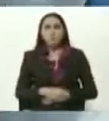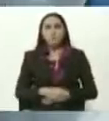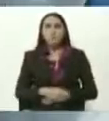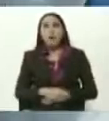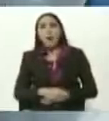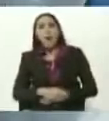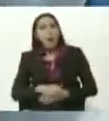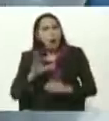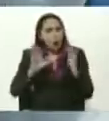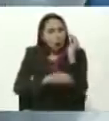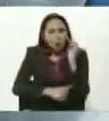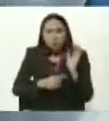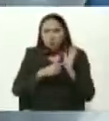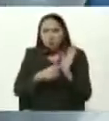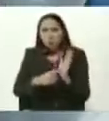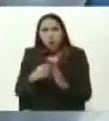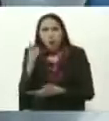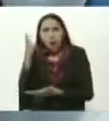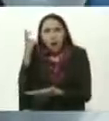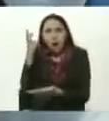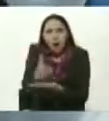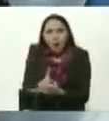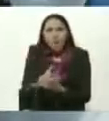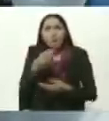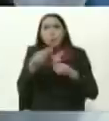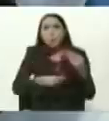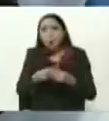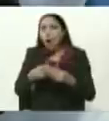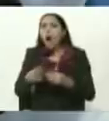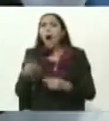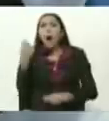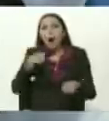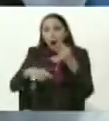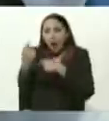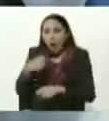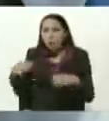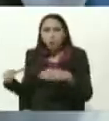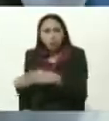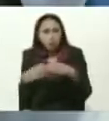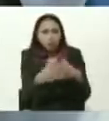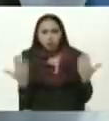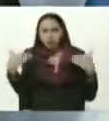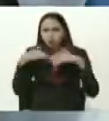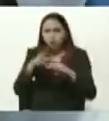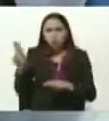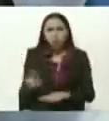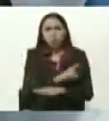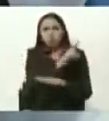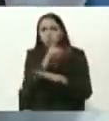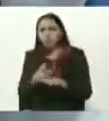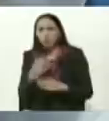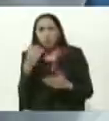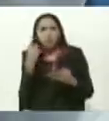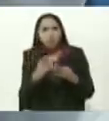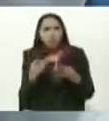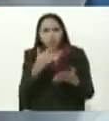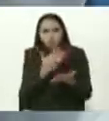Corrupción propia agravada, asociación para delinquir, uso de documento público